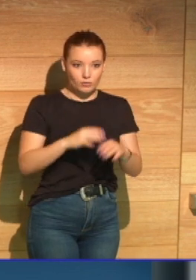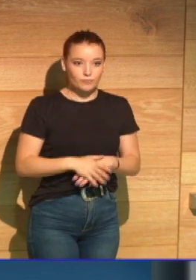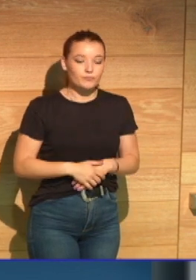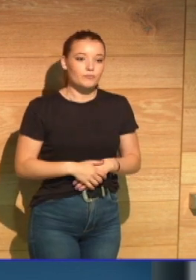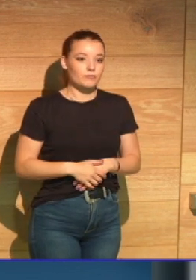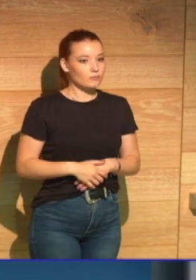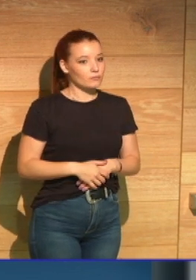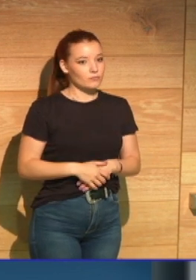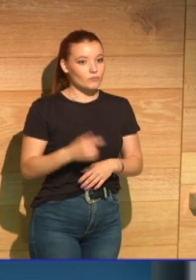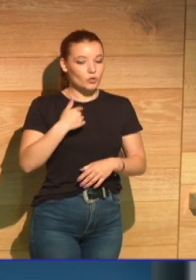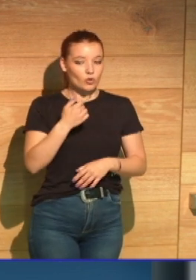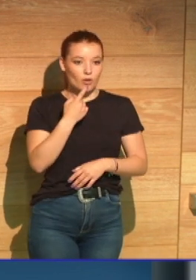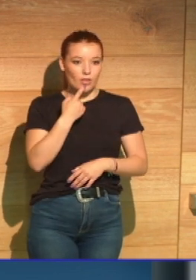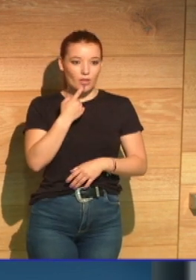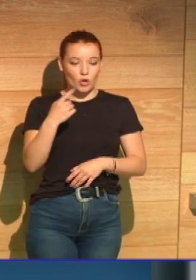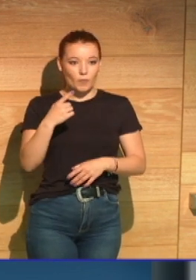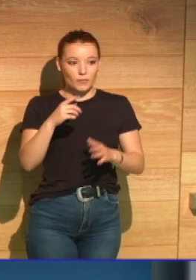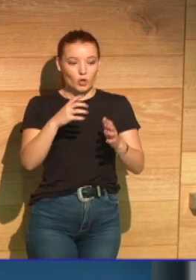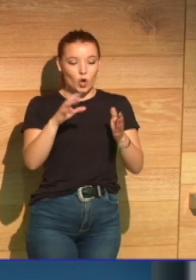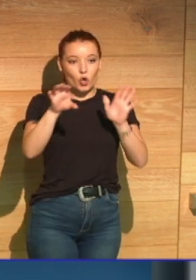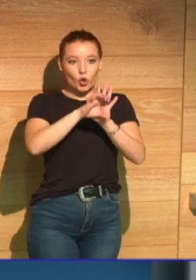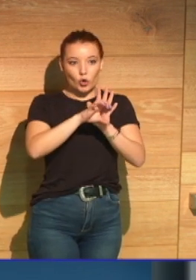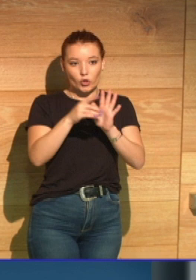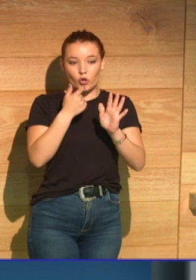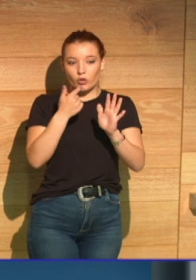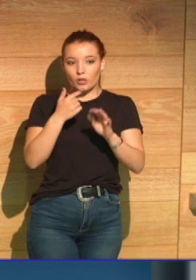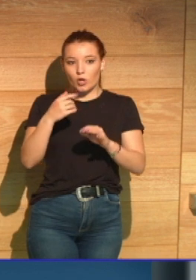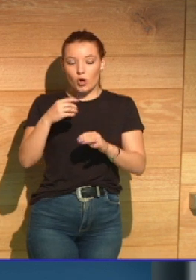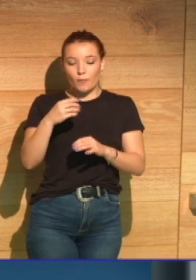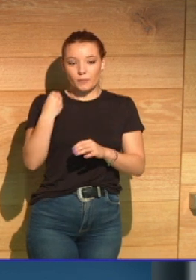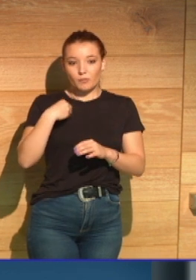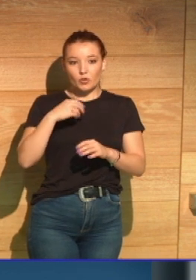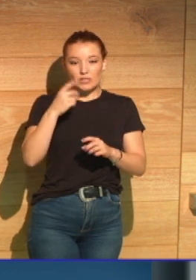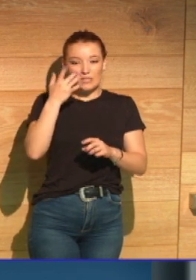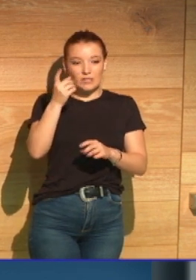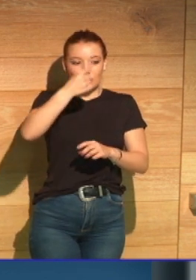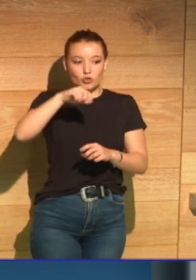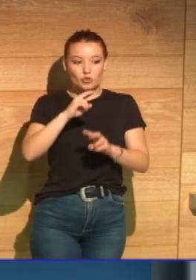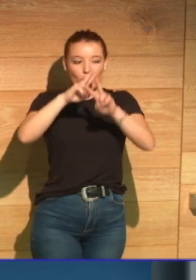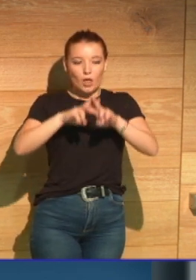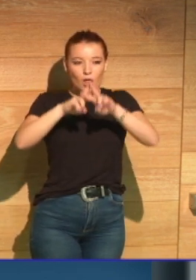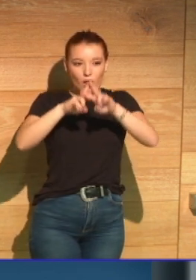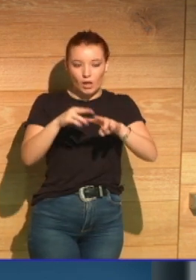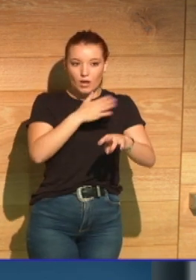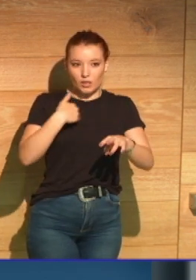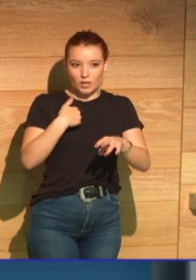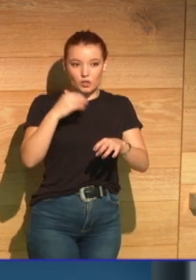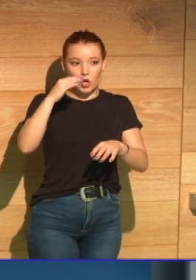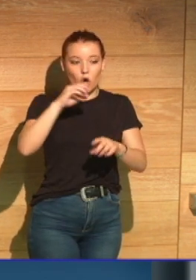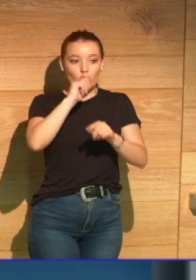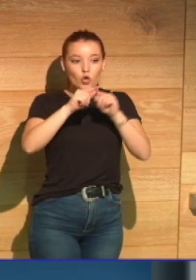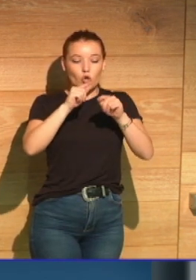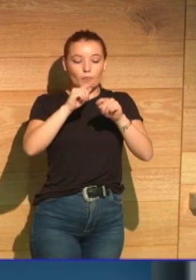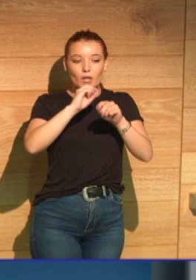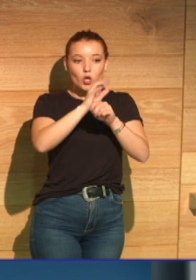Bueno, les dejo el código por si alguien quiere investigar un poco más sobre el COVID Art Museum en Instagram. Y la siguiente